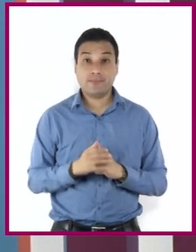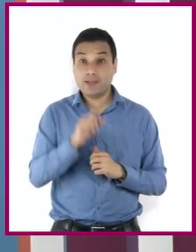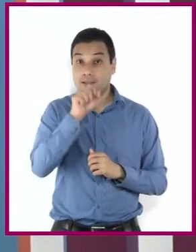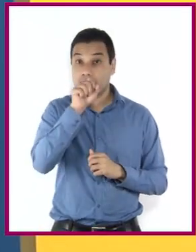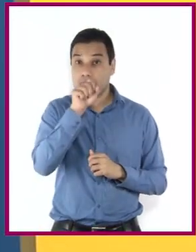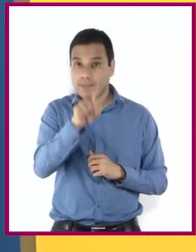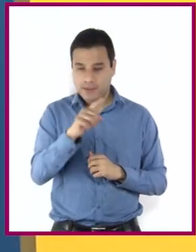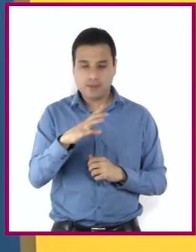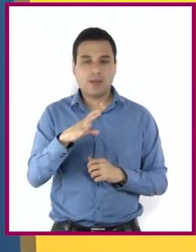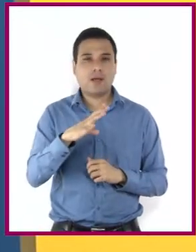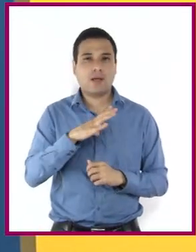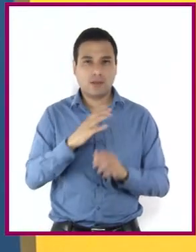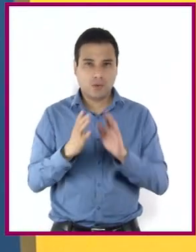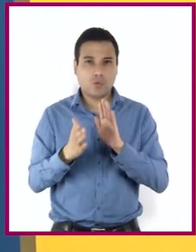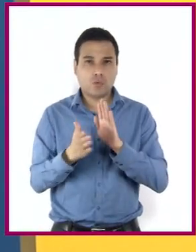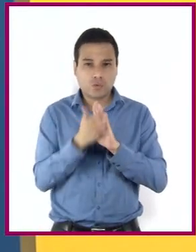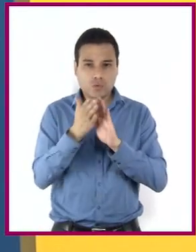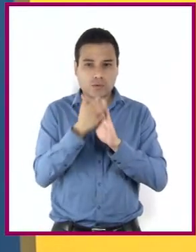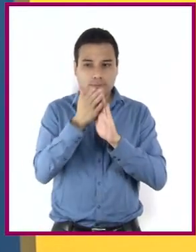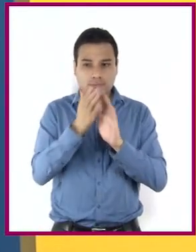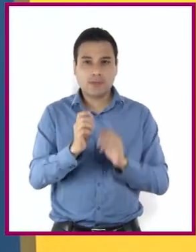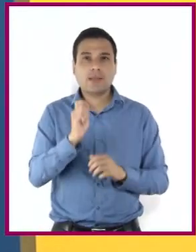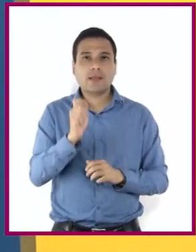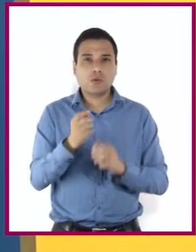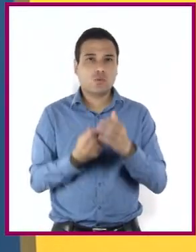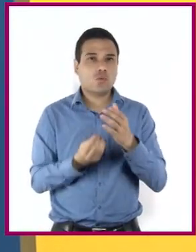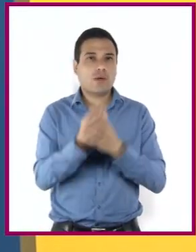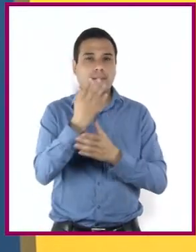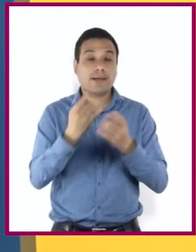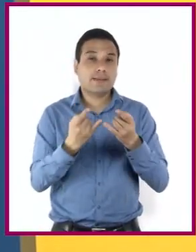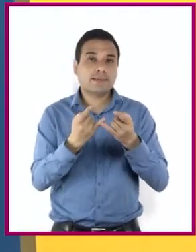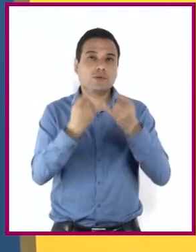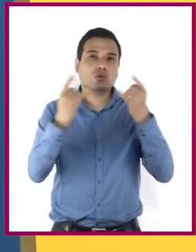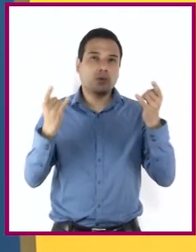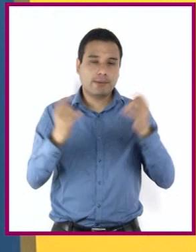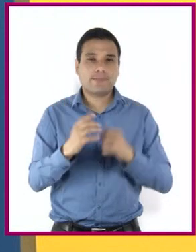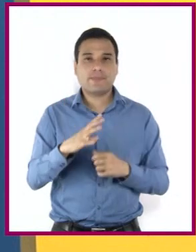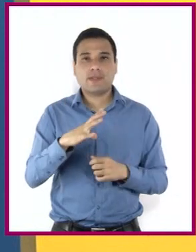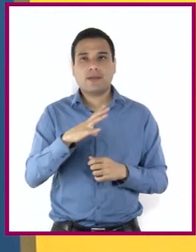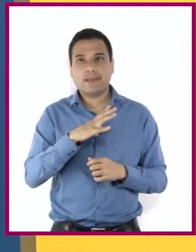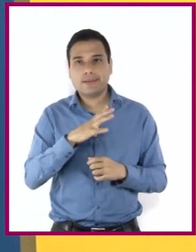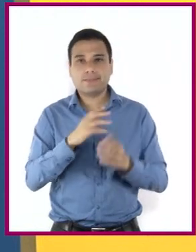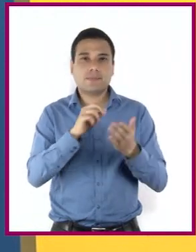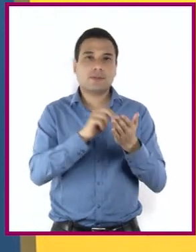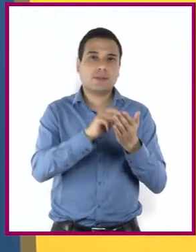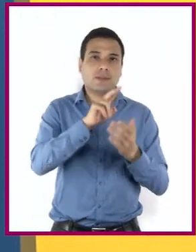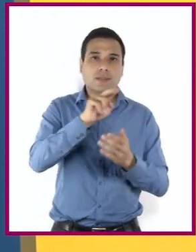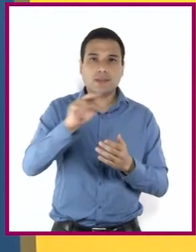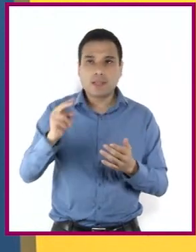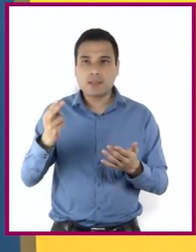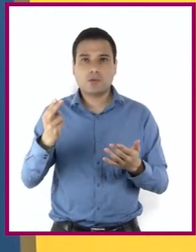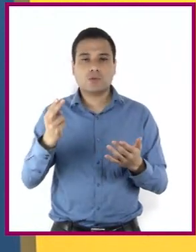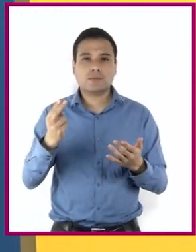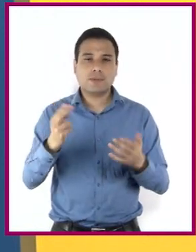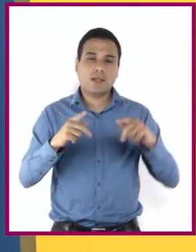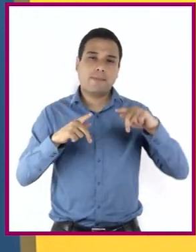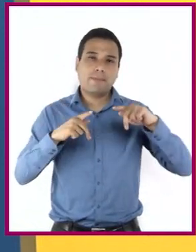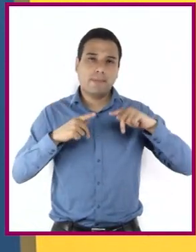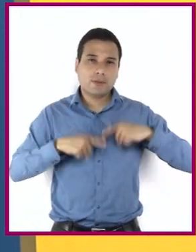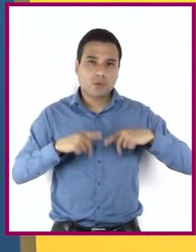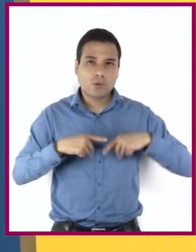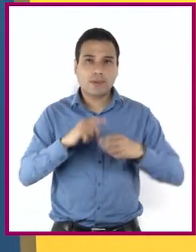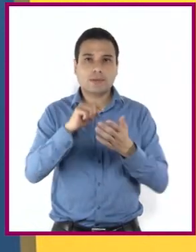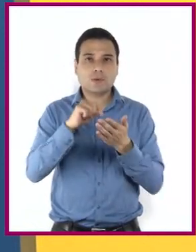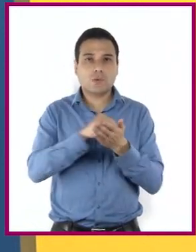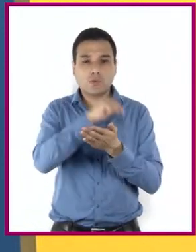la construcción de una historia nacional a través de retratos y paisajes que hacían hincapié en